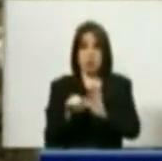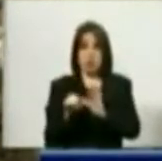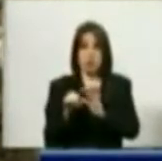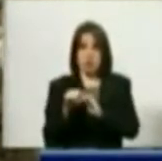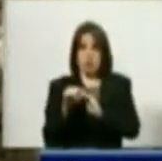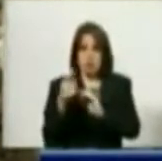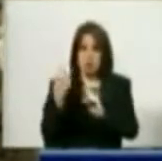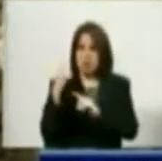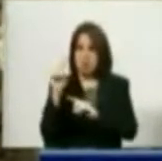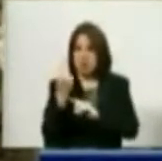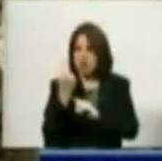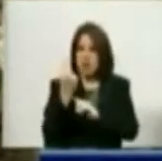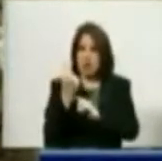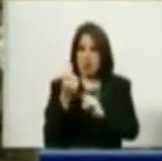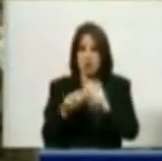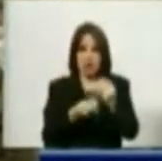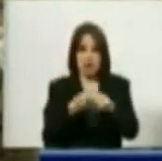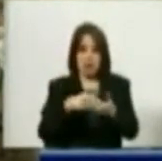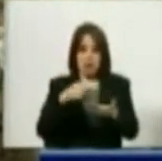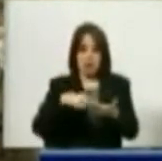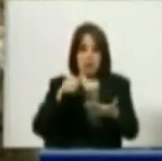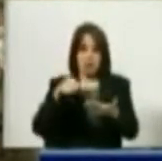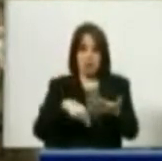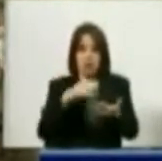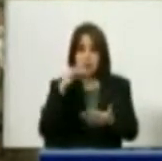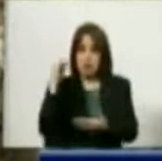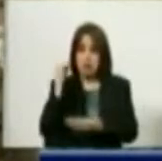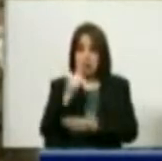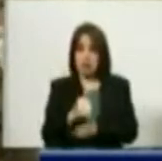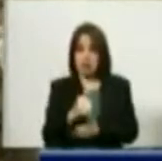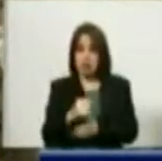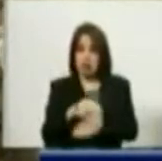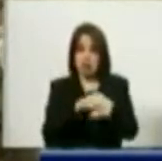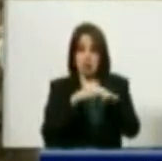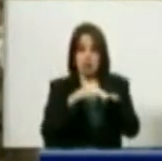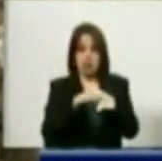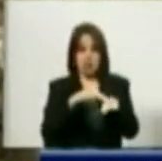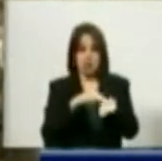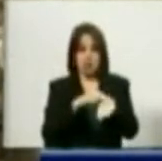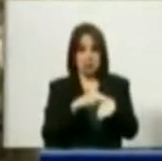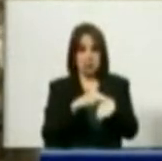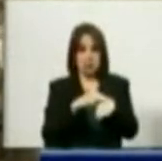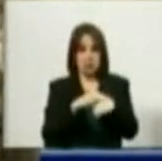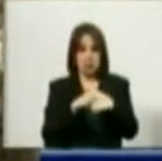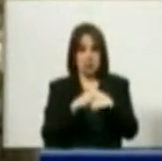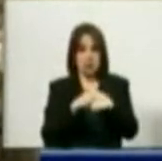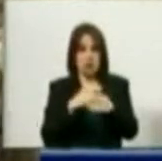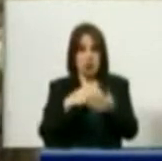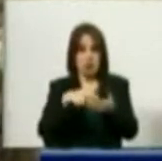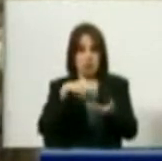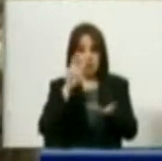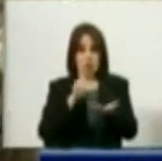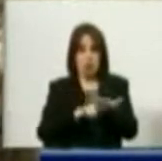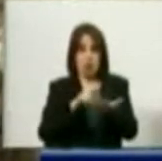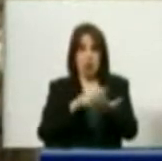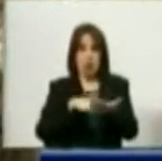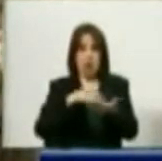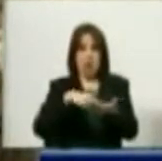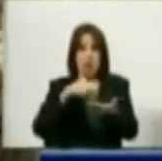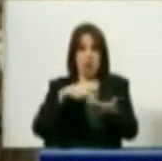primero que hizo fue firmar el decreto nombrando los ministros y que el consejo de ministros le aprobara el decreto Constituyente